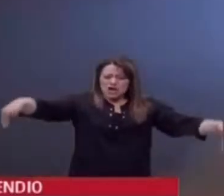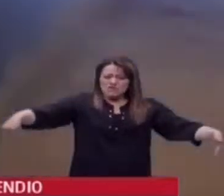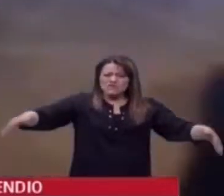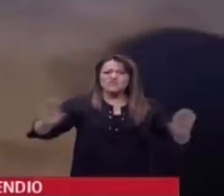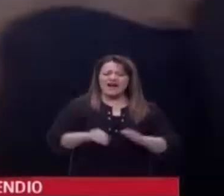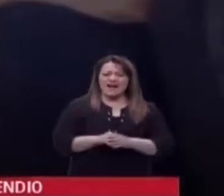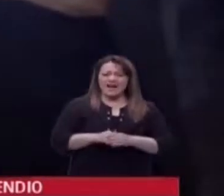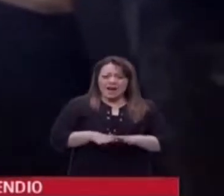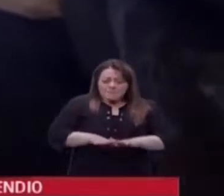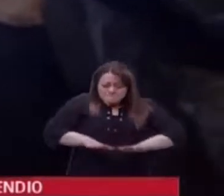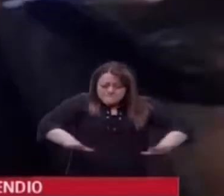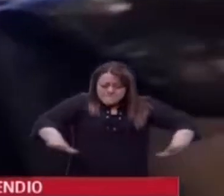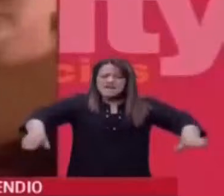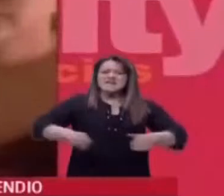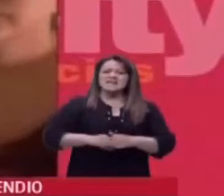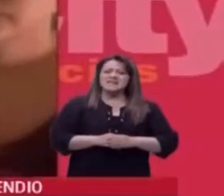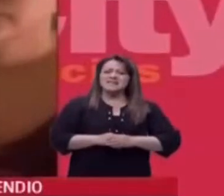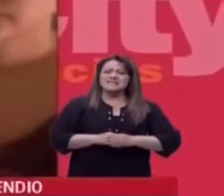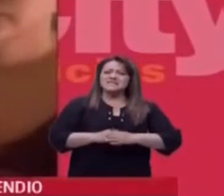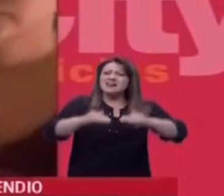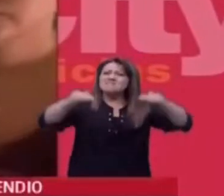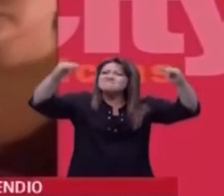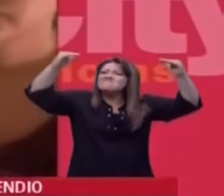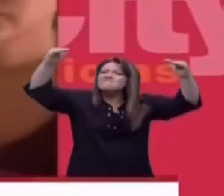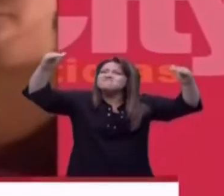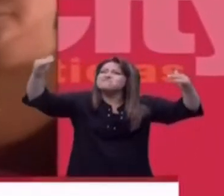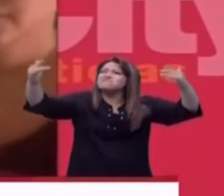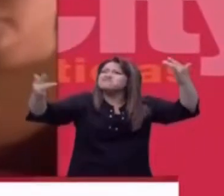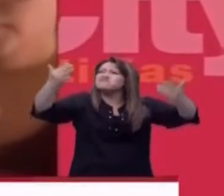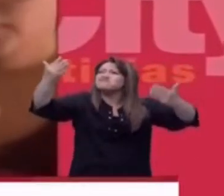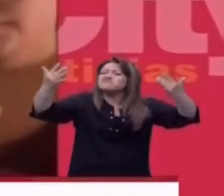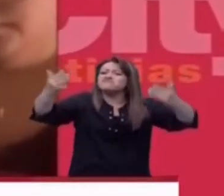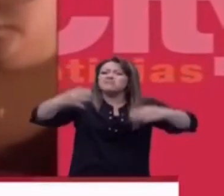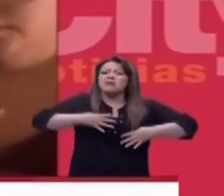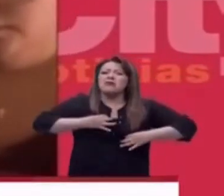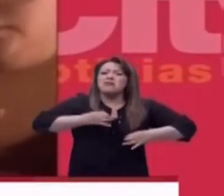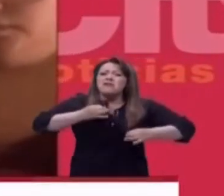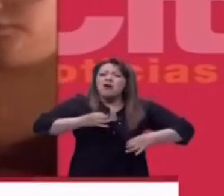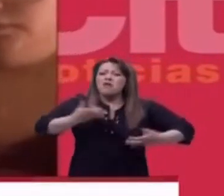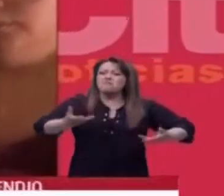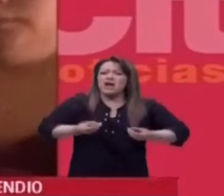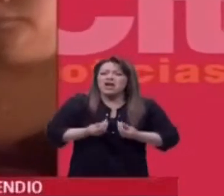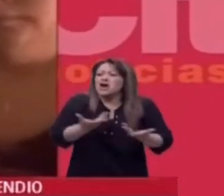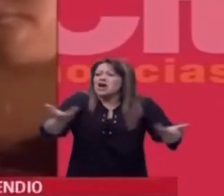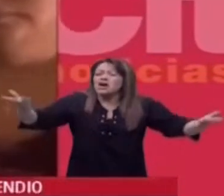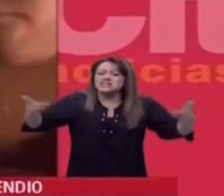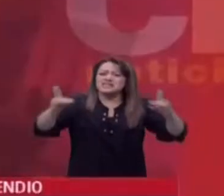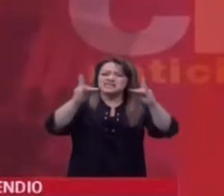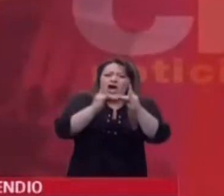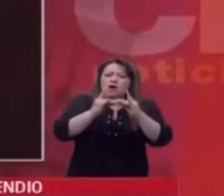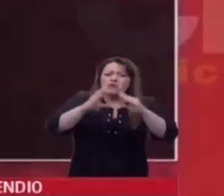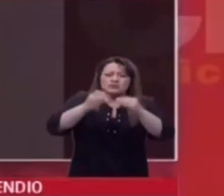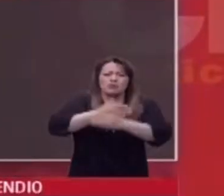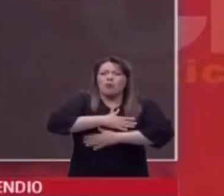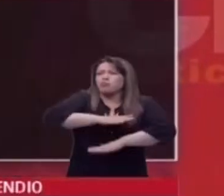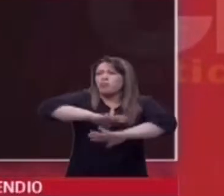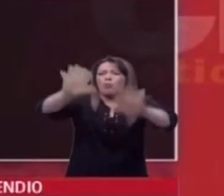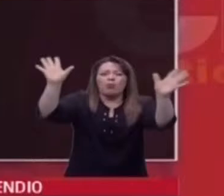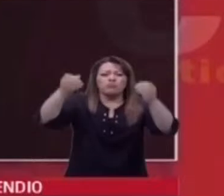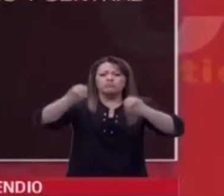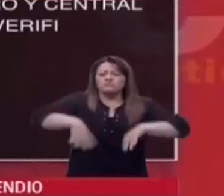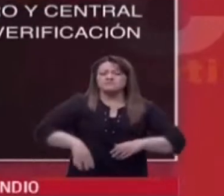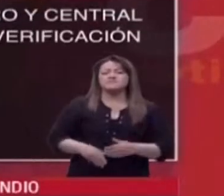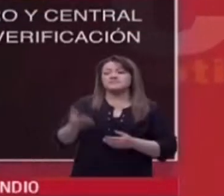quemó nuevamente el piso, el hollín, la ceniza dañó todo, dañó la ropa, dañó los muebles, dañó la cama, el colchón. Bomberos de las